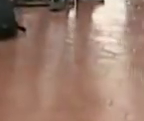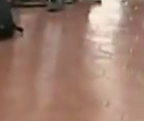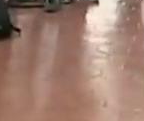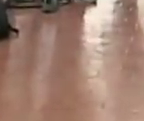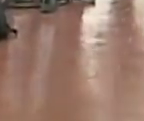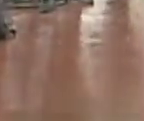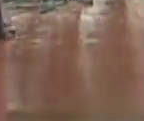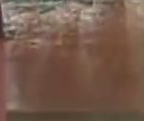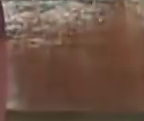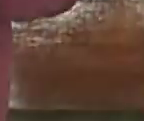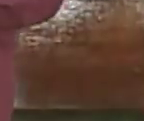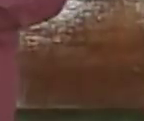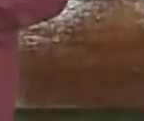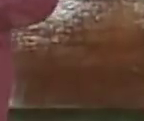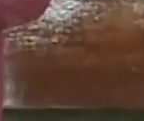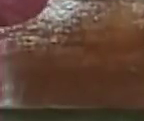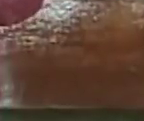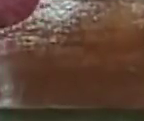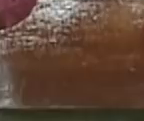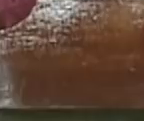Buenas tardes a todos los medios